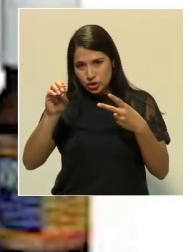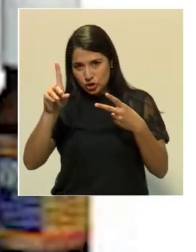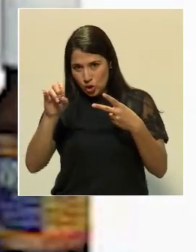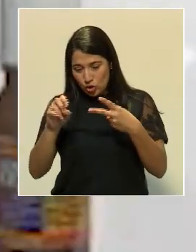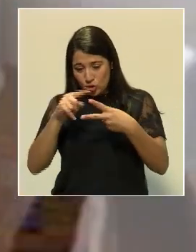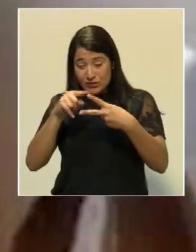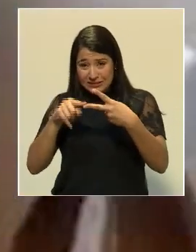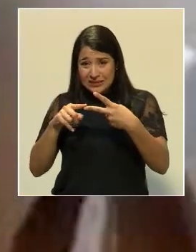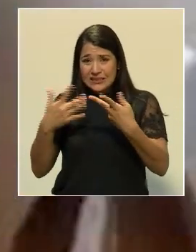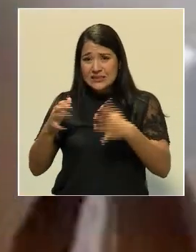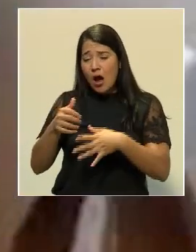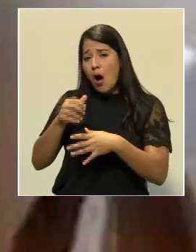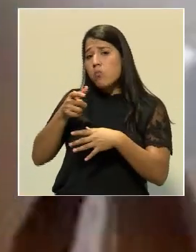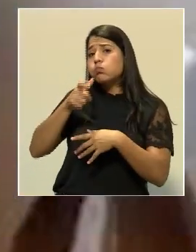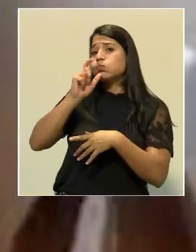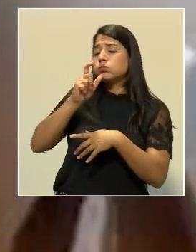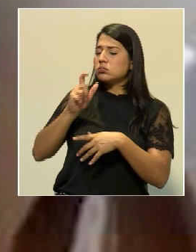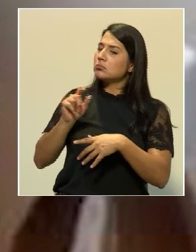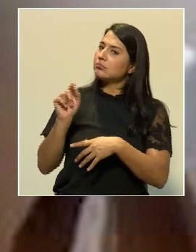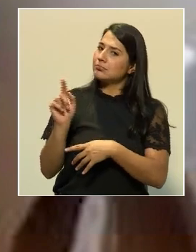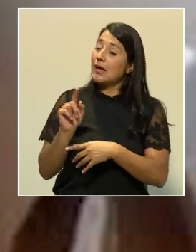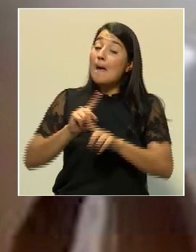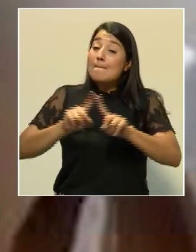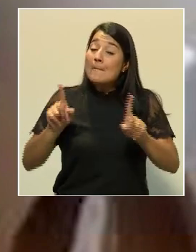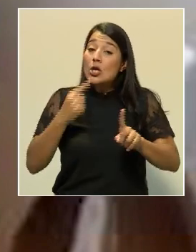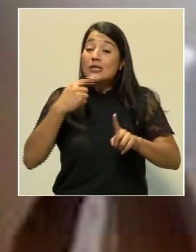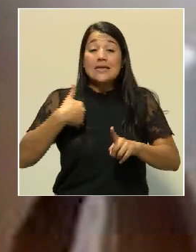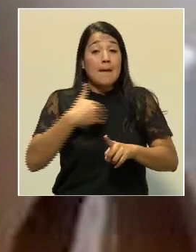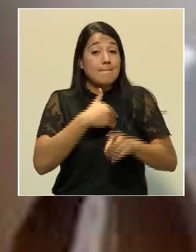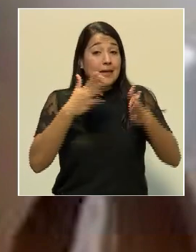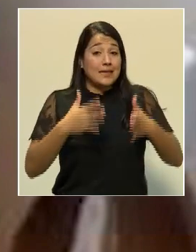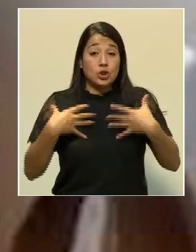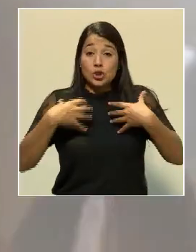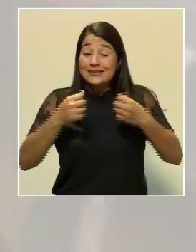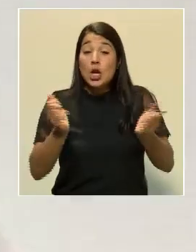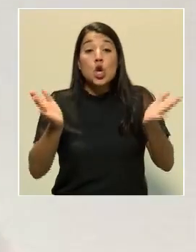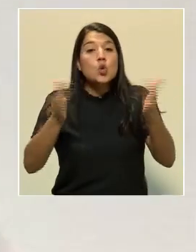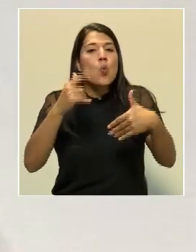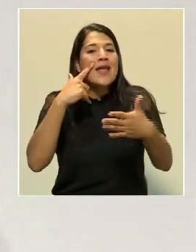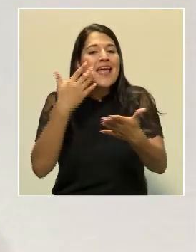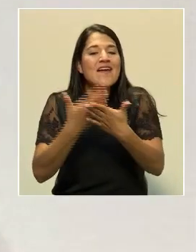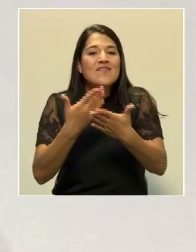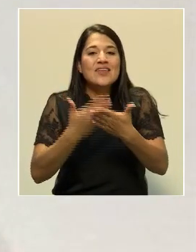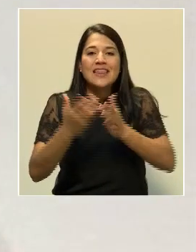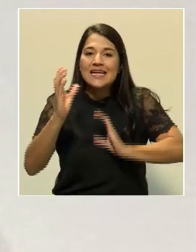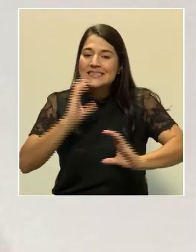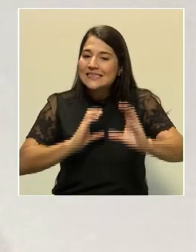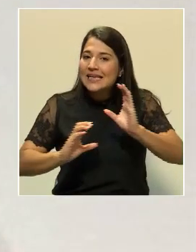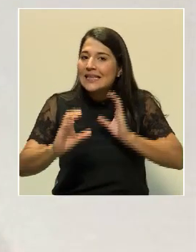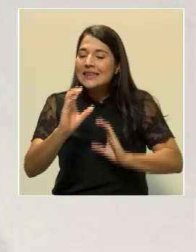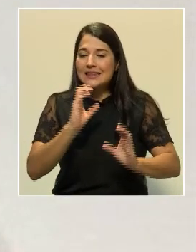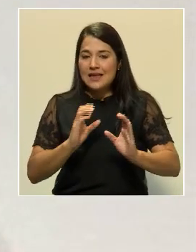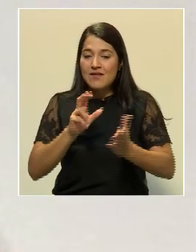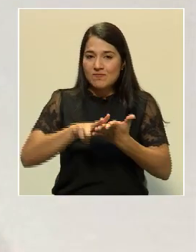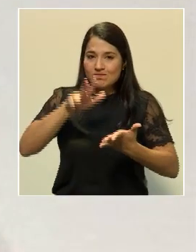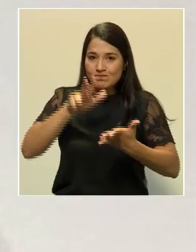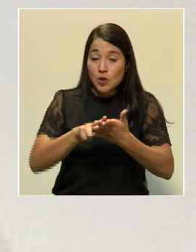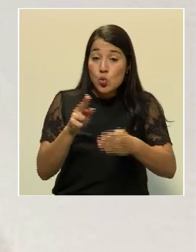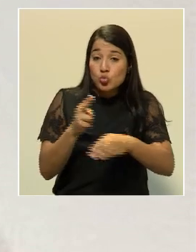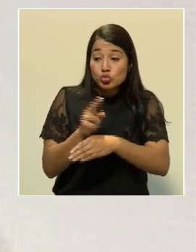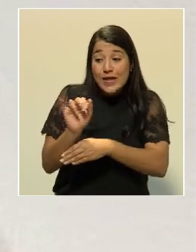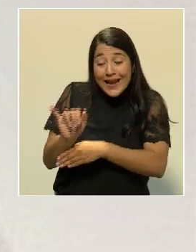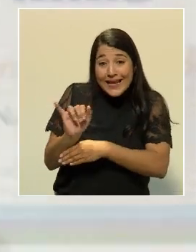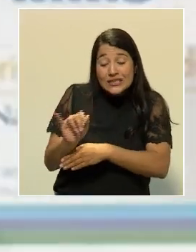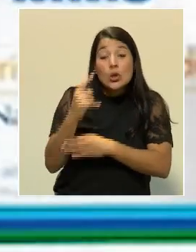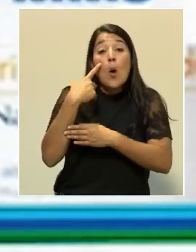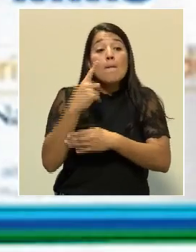contiene ácido cítrico en solución. No obstante, insisten que no existe evidencia científica que respalde el uso de estas sustancias contra el